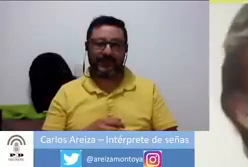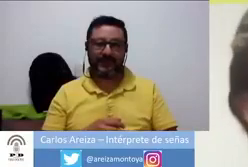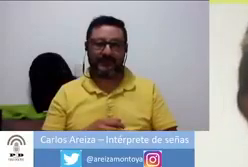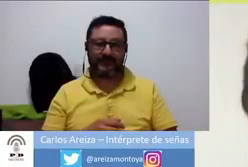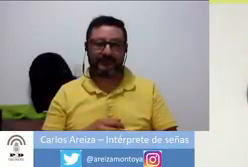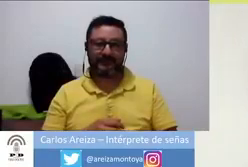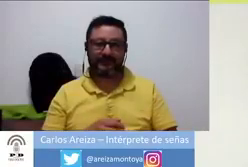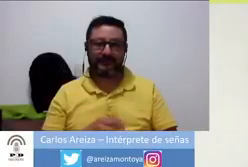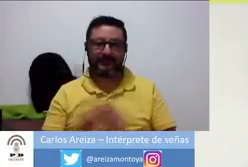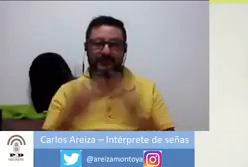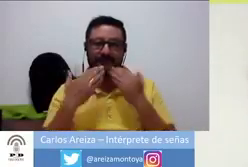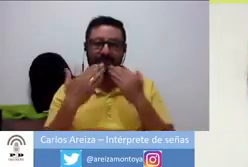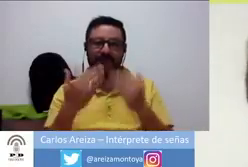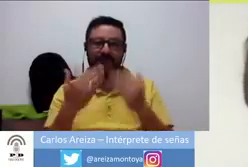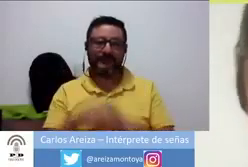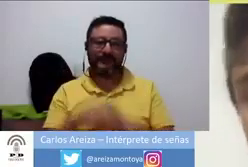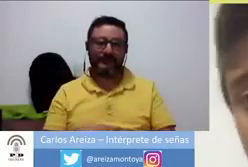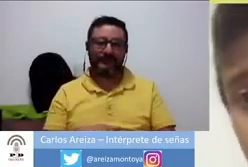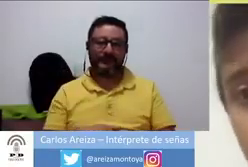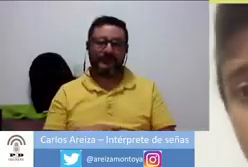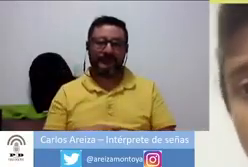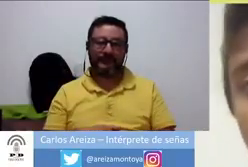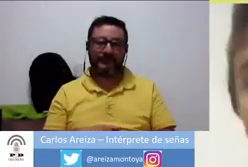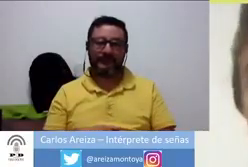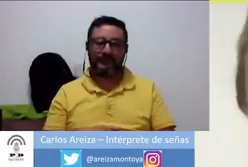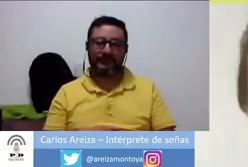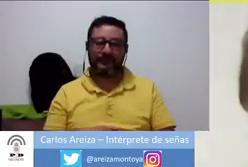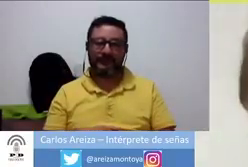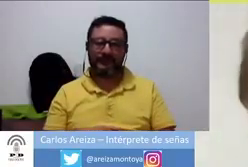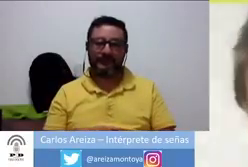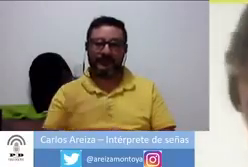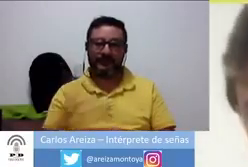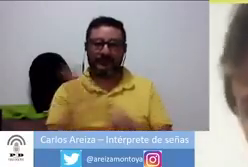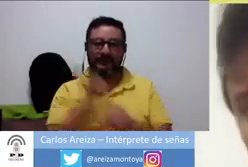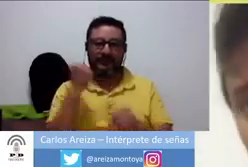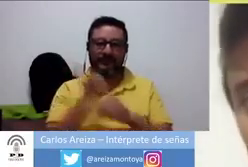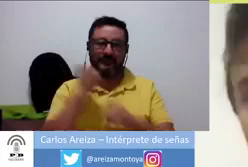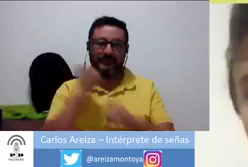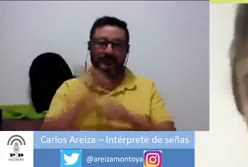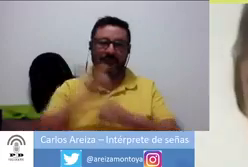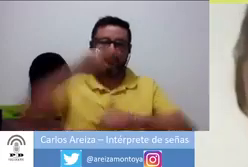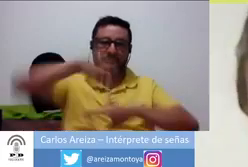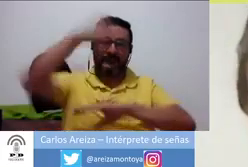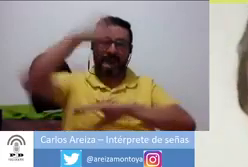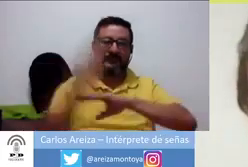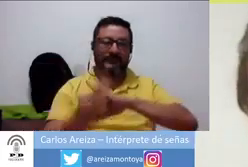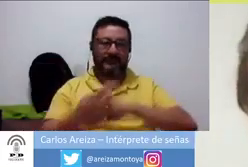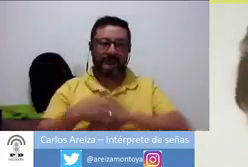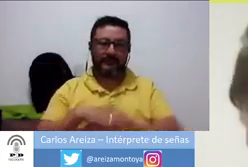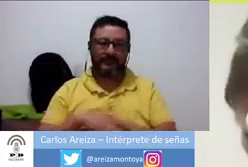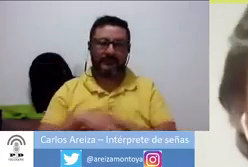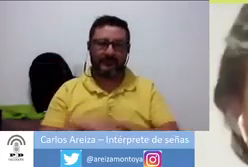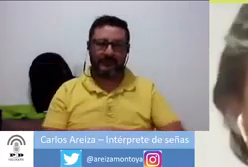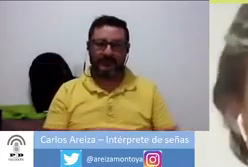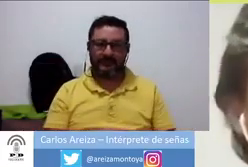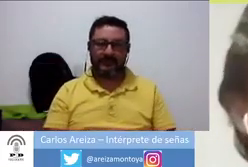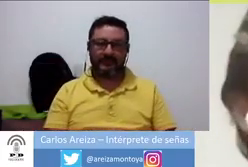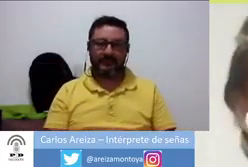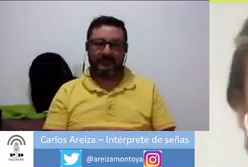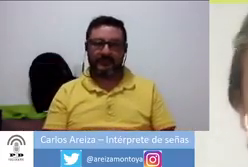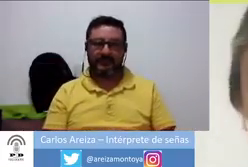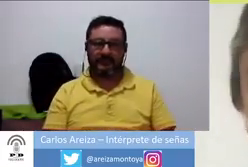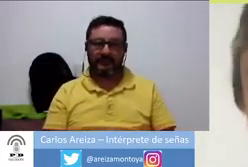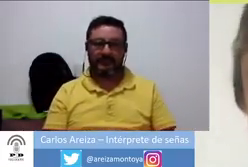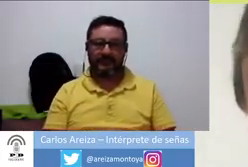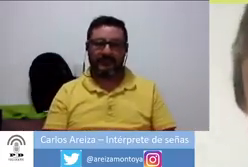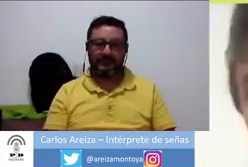la gimnasia porque a mí me dio una parte que hace años no trabajamos mucho en clavados, y es eso, la acrobacia. Entonces yo de chiquito tenía una